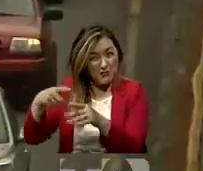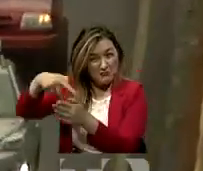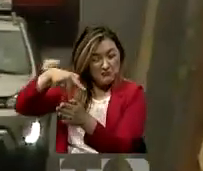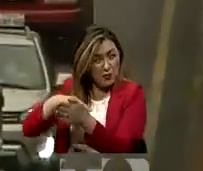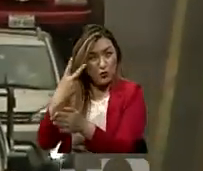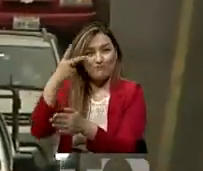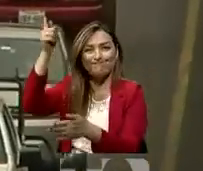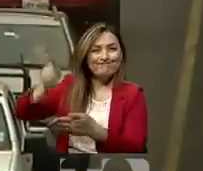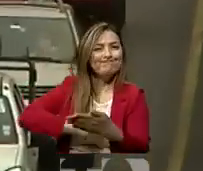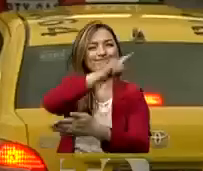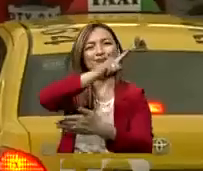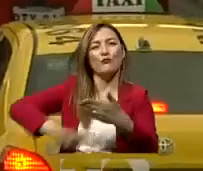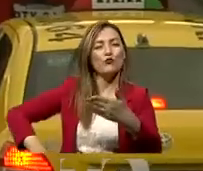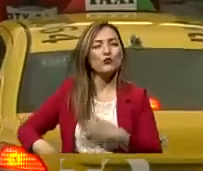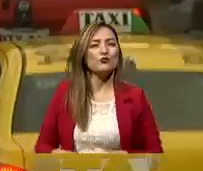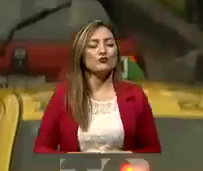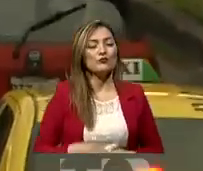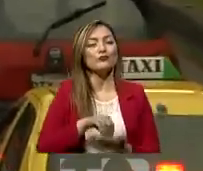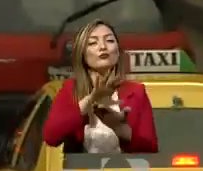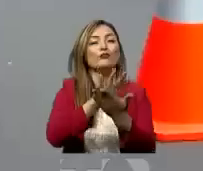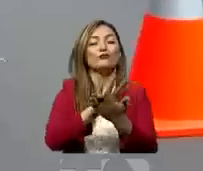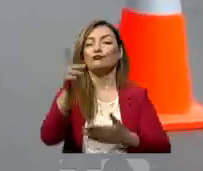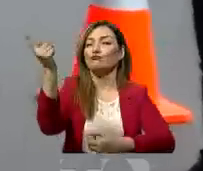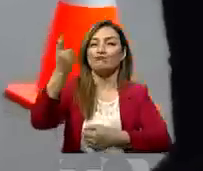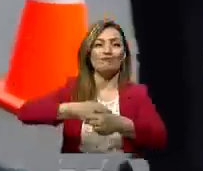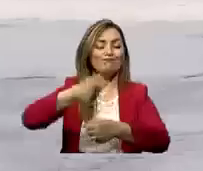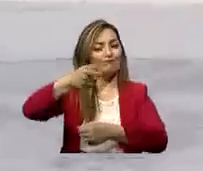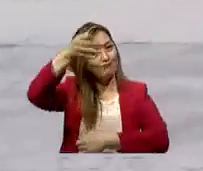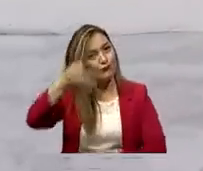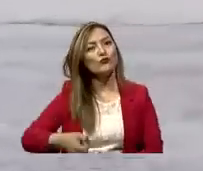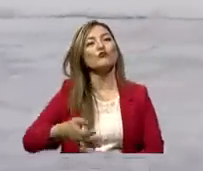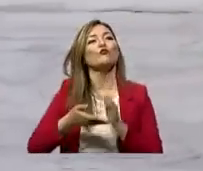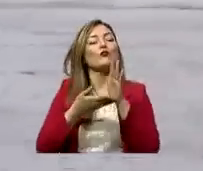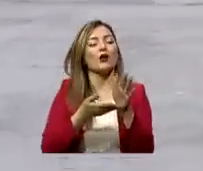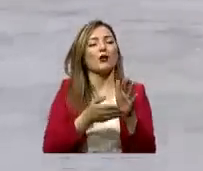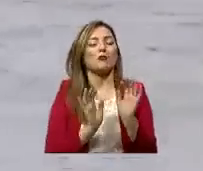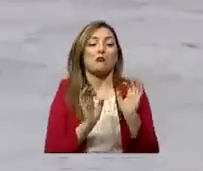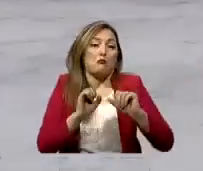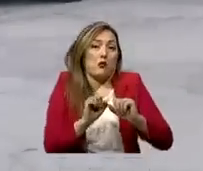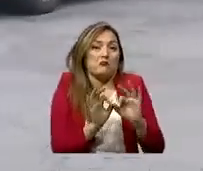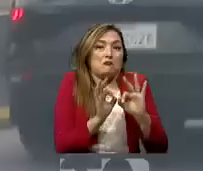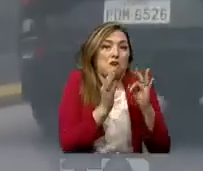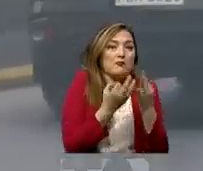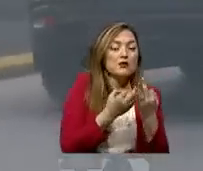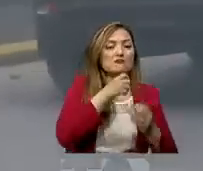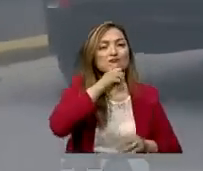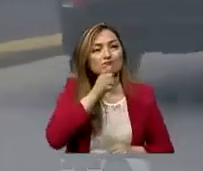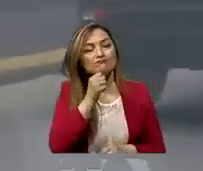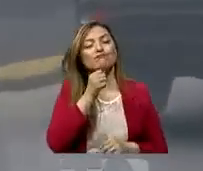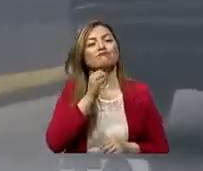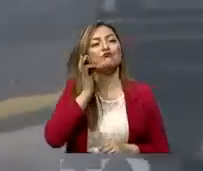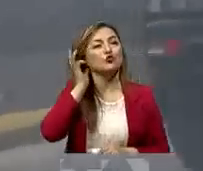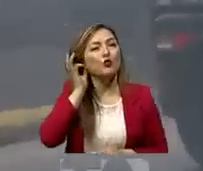que rige en todo el territorio nacional son puntuales. Tienen que ver con parentesco y condición de edad, sexo